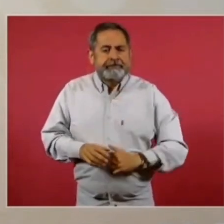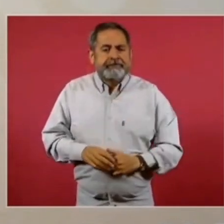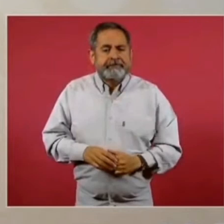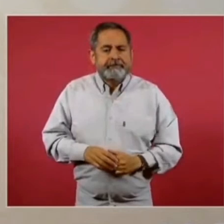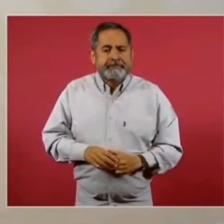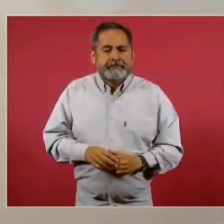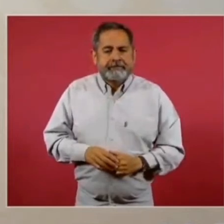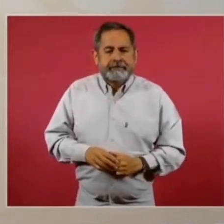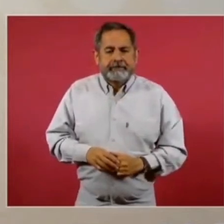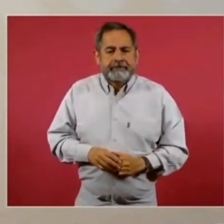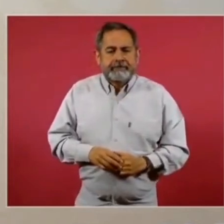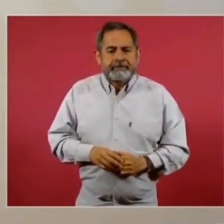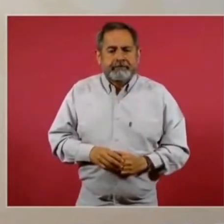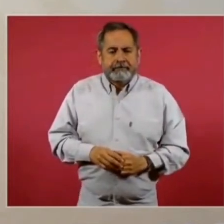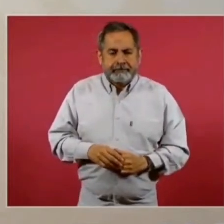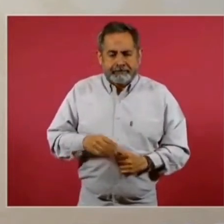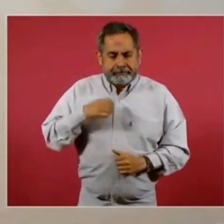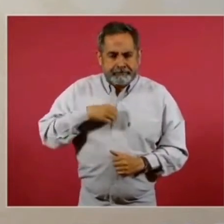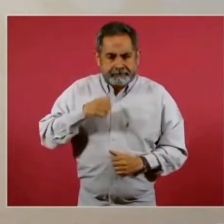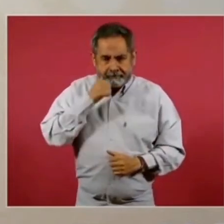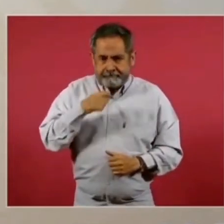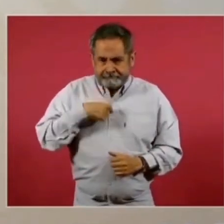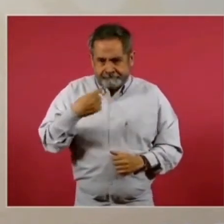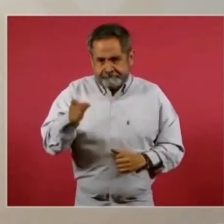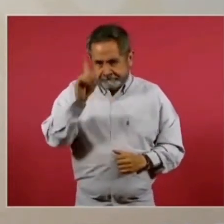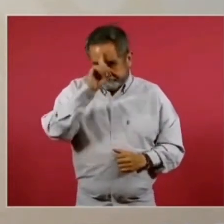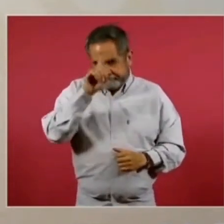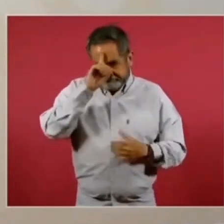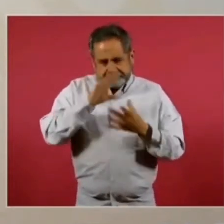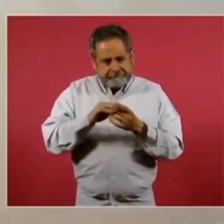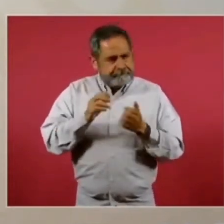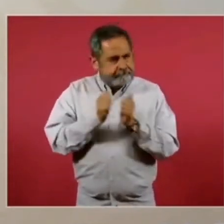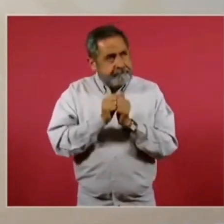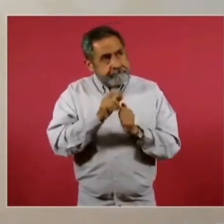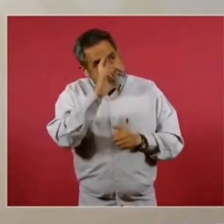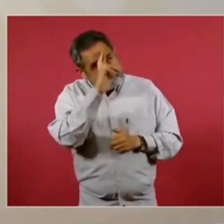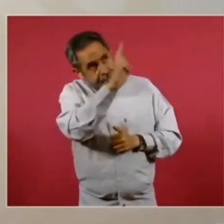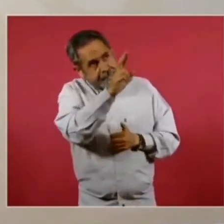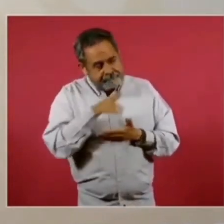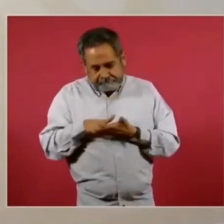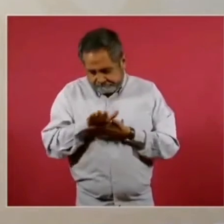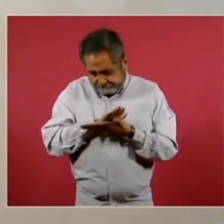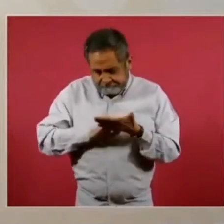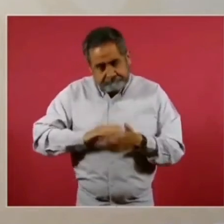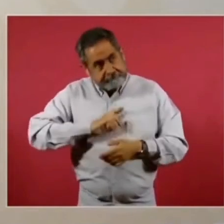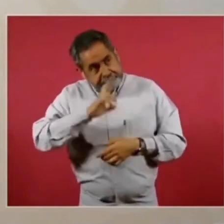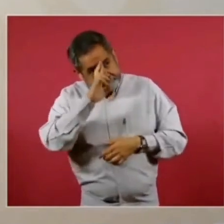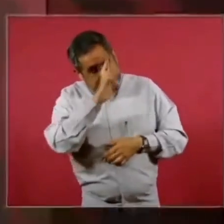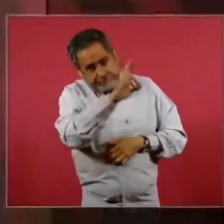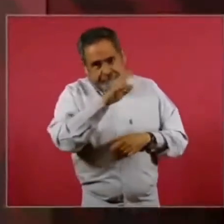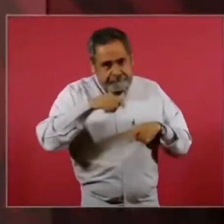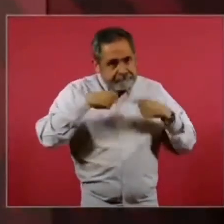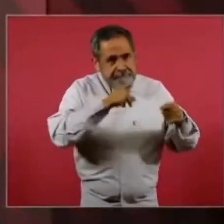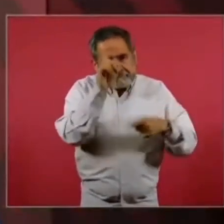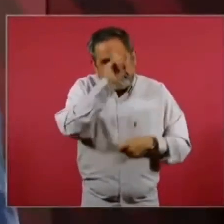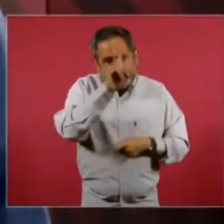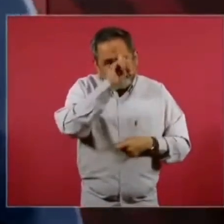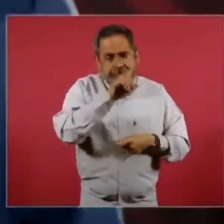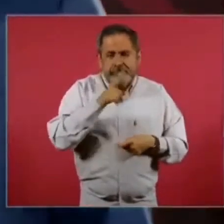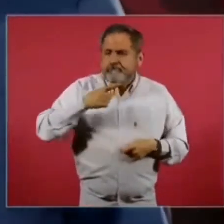este que yo respetuosa y modestamente hago es que